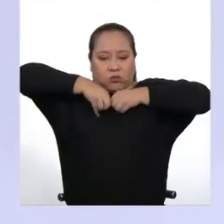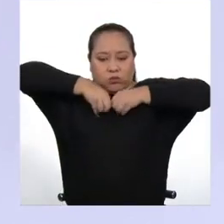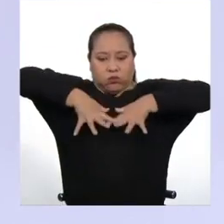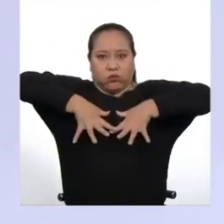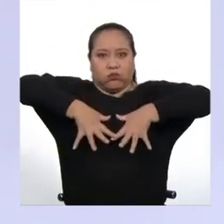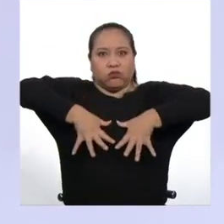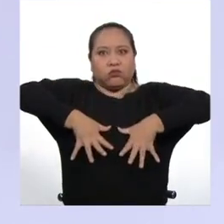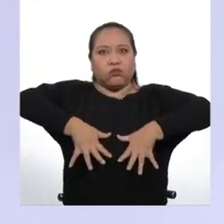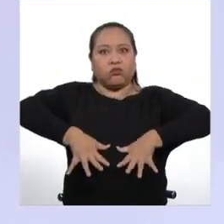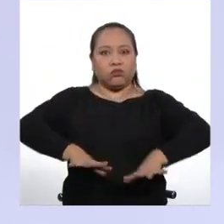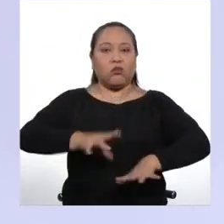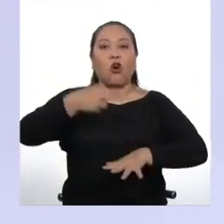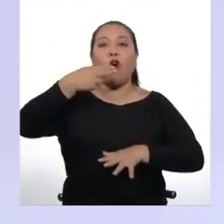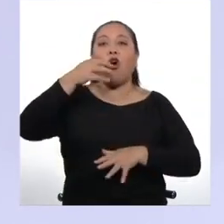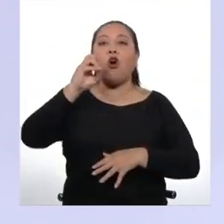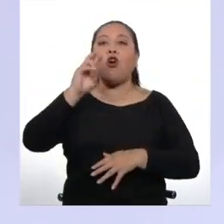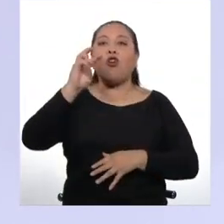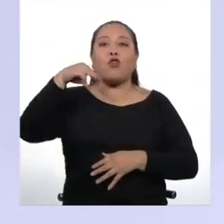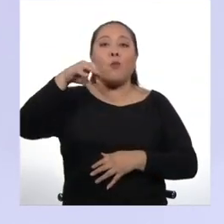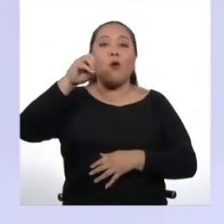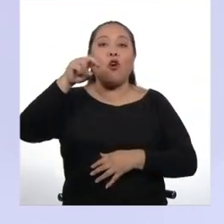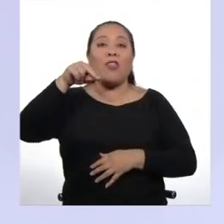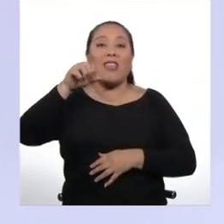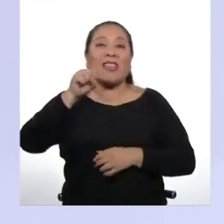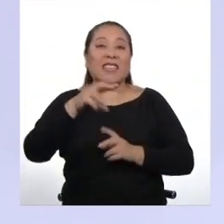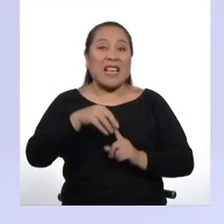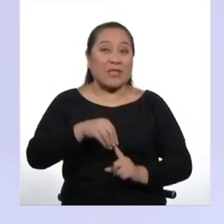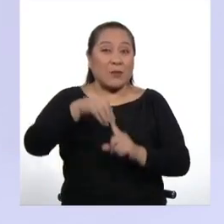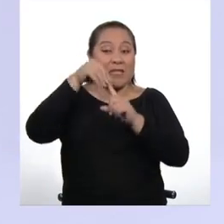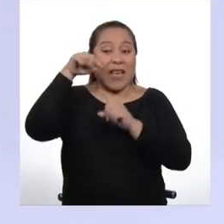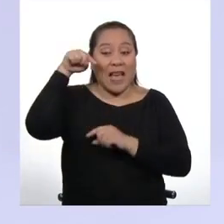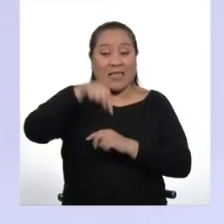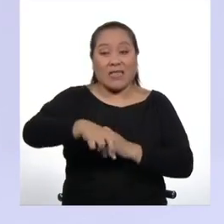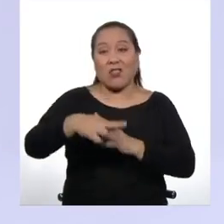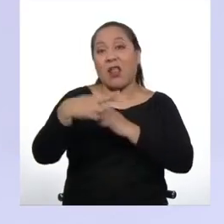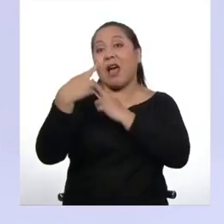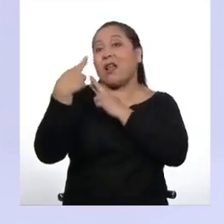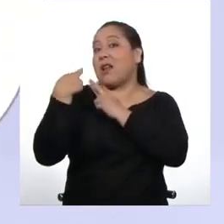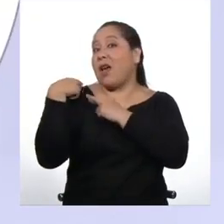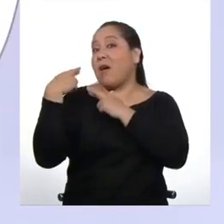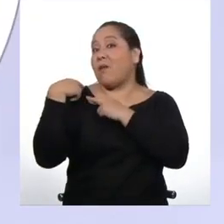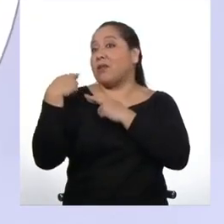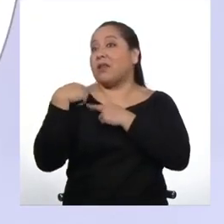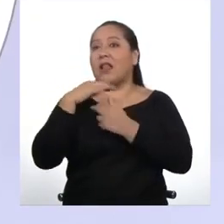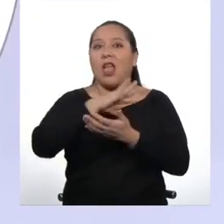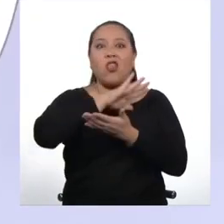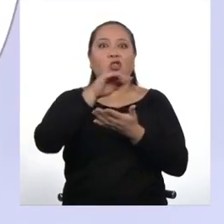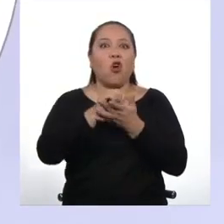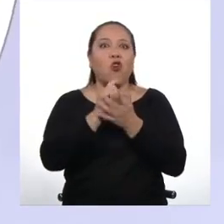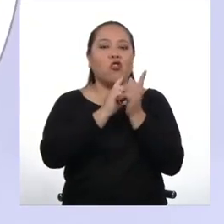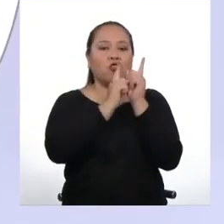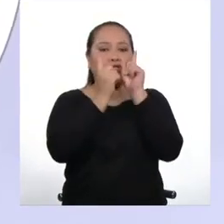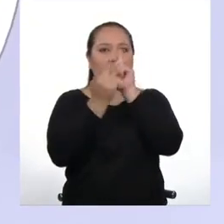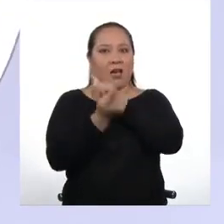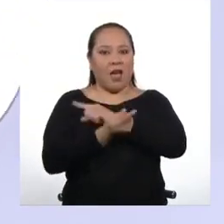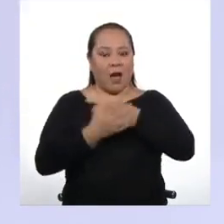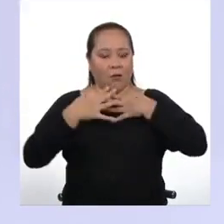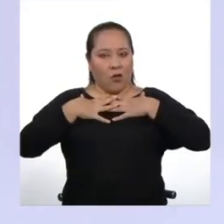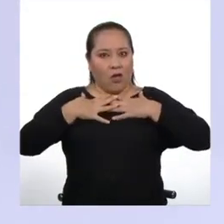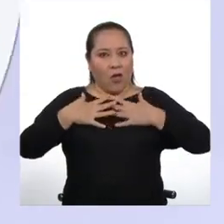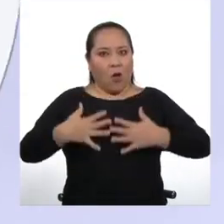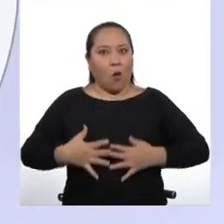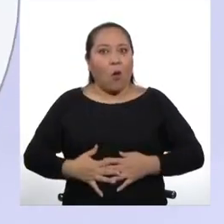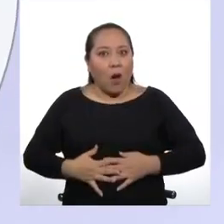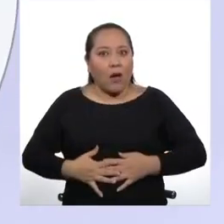un tipo especial de hormonas. Estas hormonas son responsables de todos los cambios físicos y